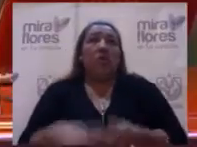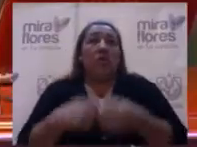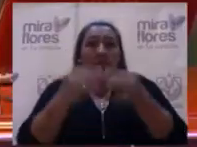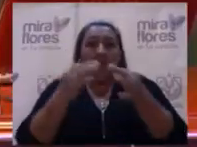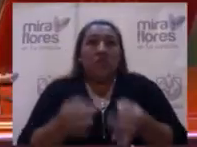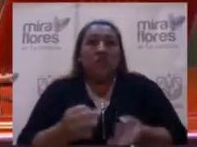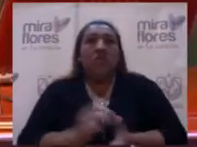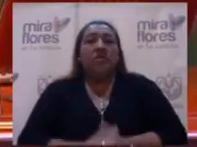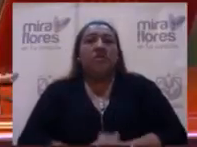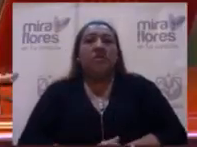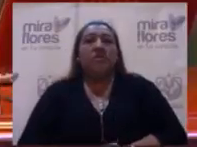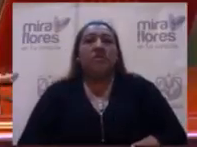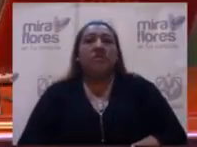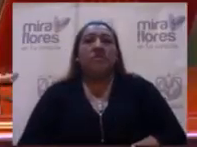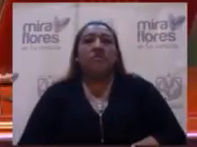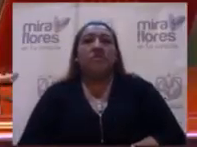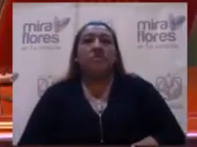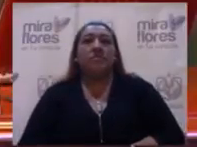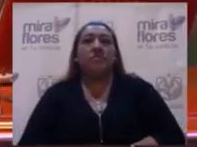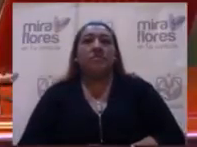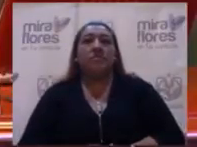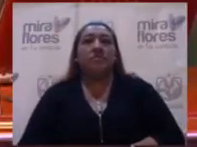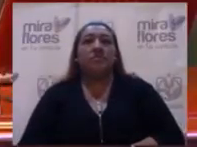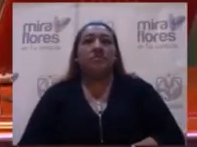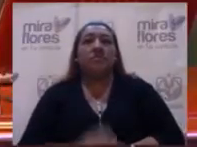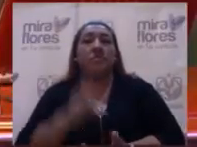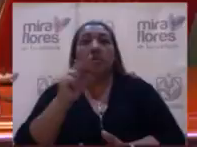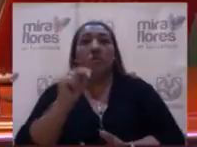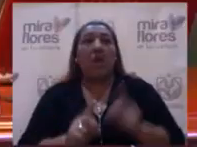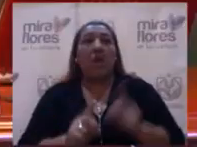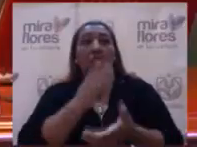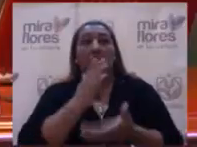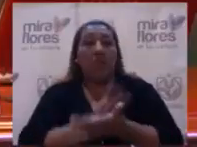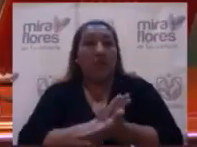seguridad y no habrá ningún problema.